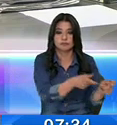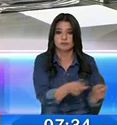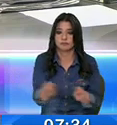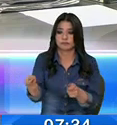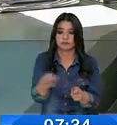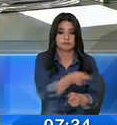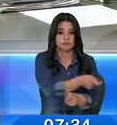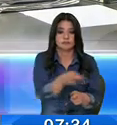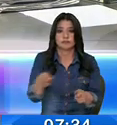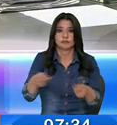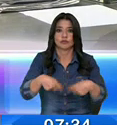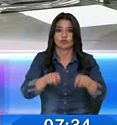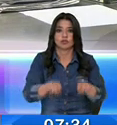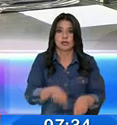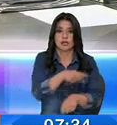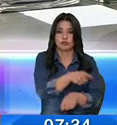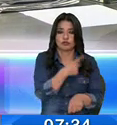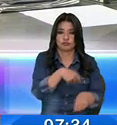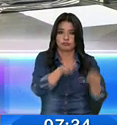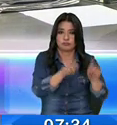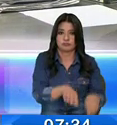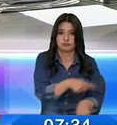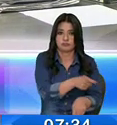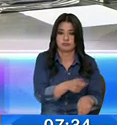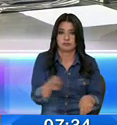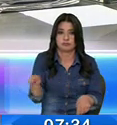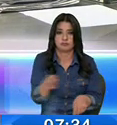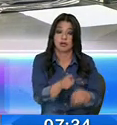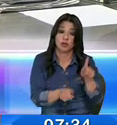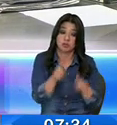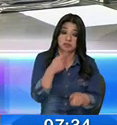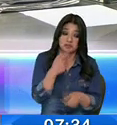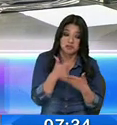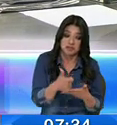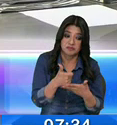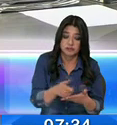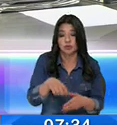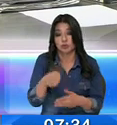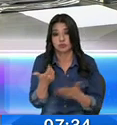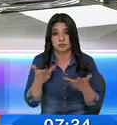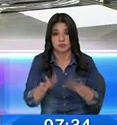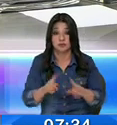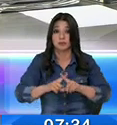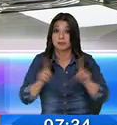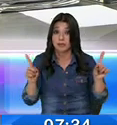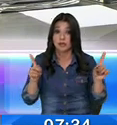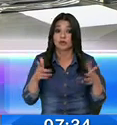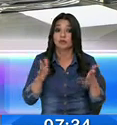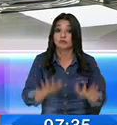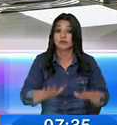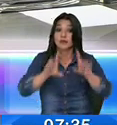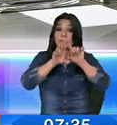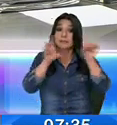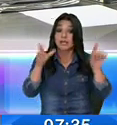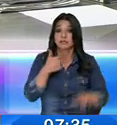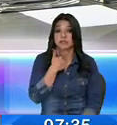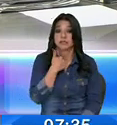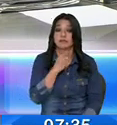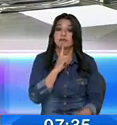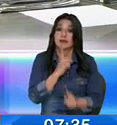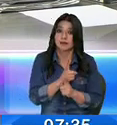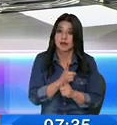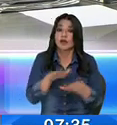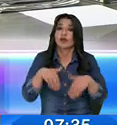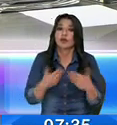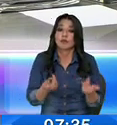tercerización per se no era mala y que tenía sus bondades en la práctica del sector empresarial distorsiona el verdadero sentido